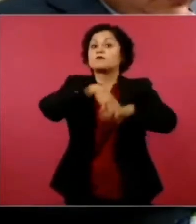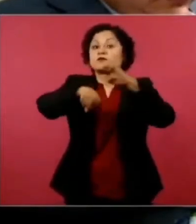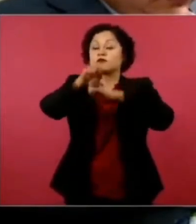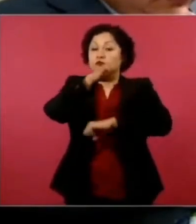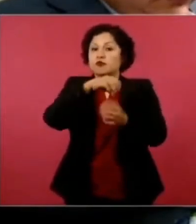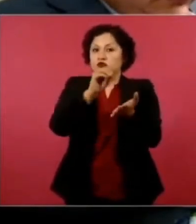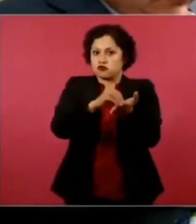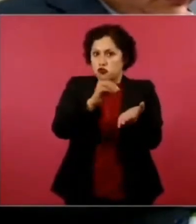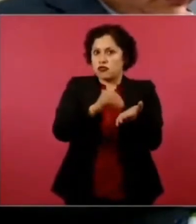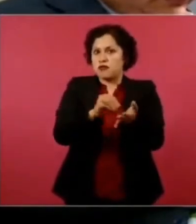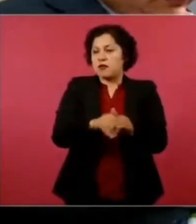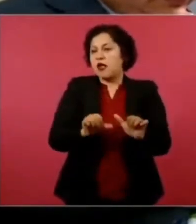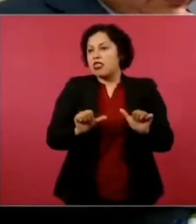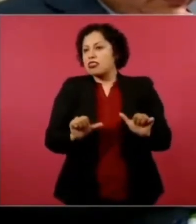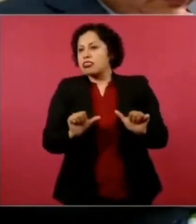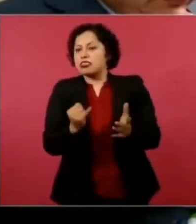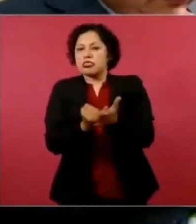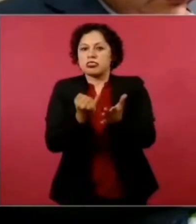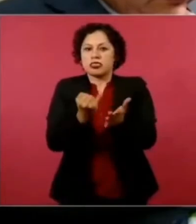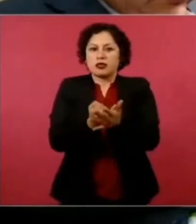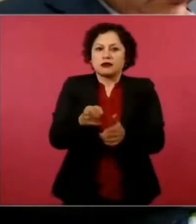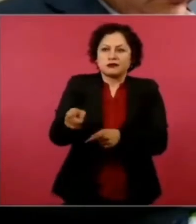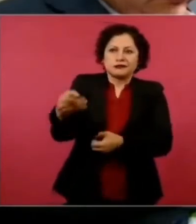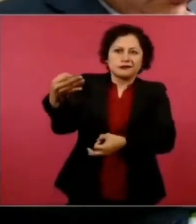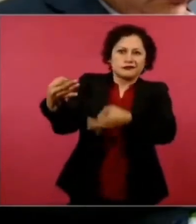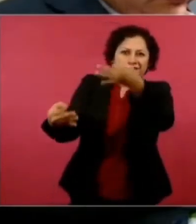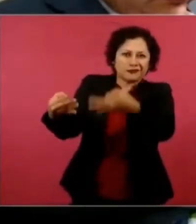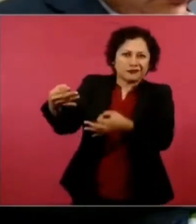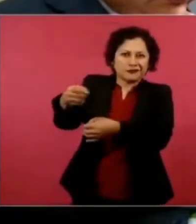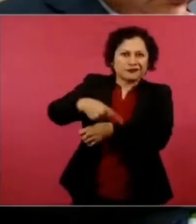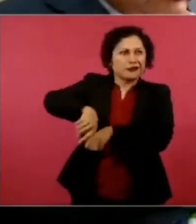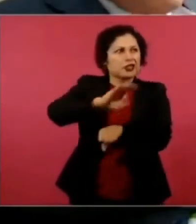todavía siguen siendo pues cómplices